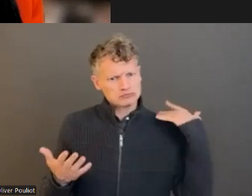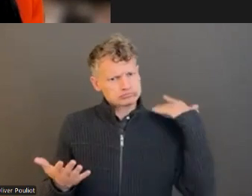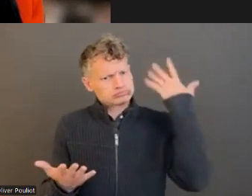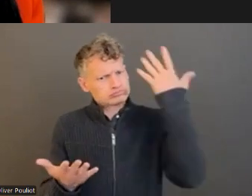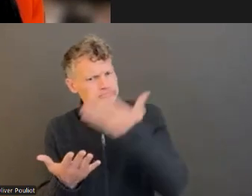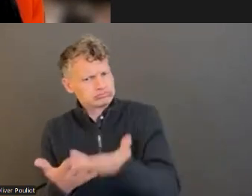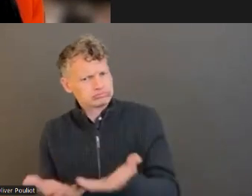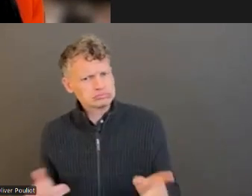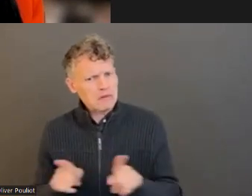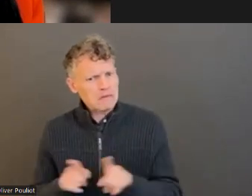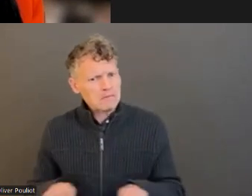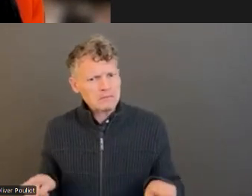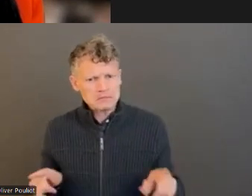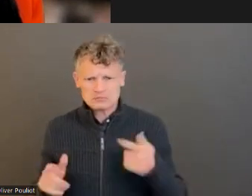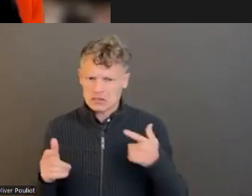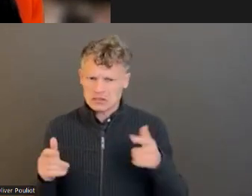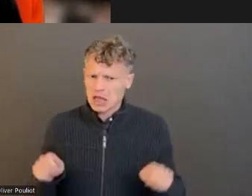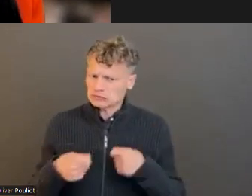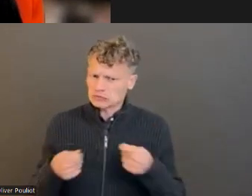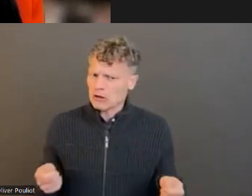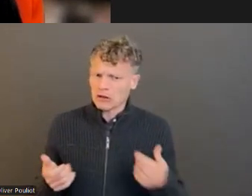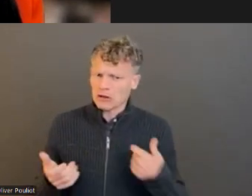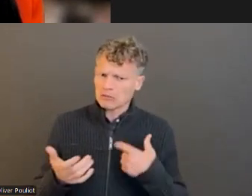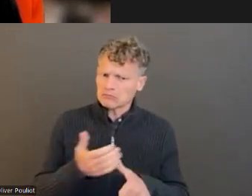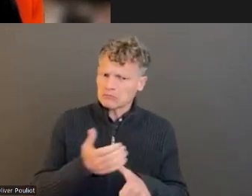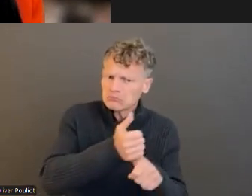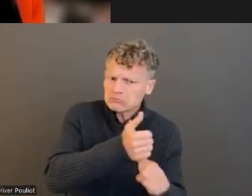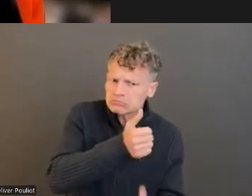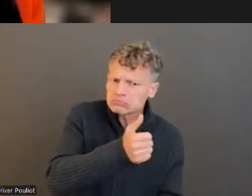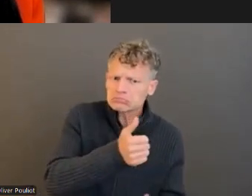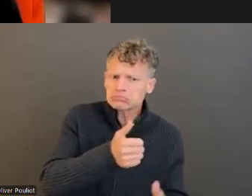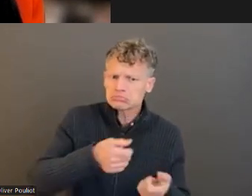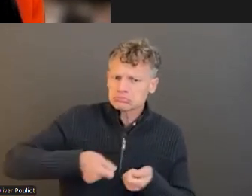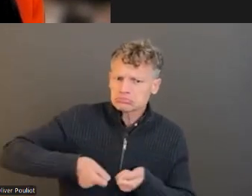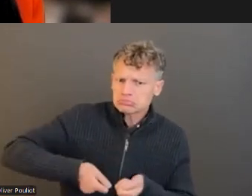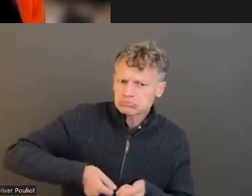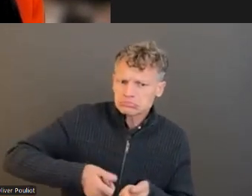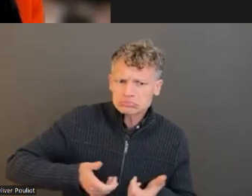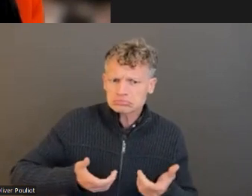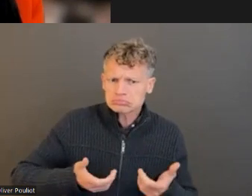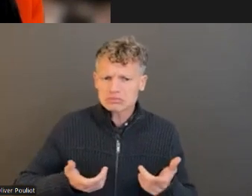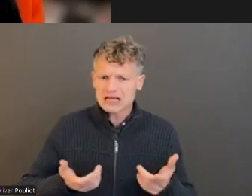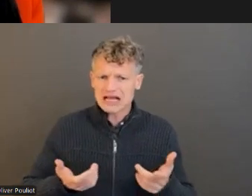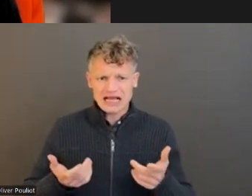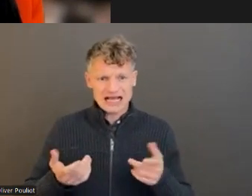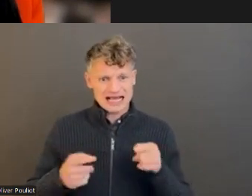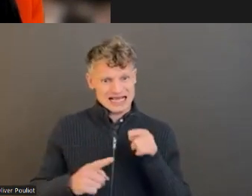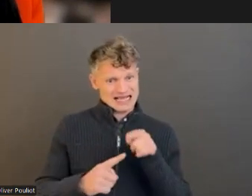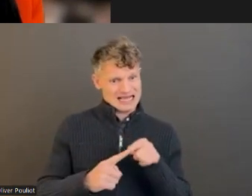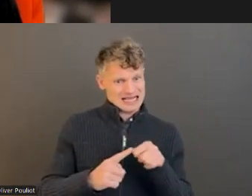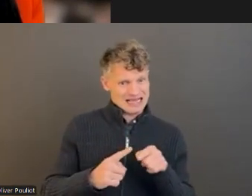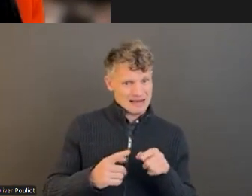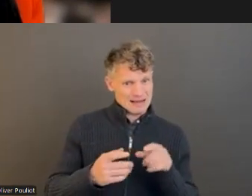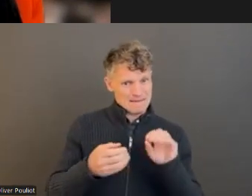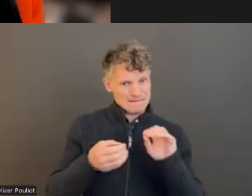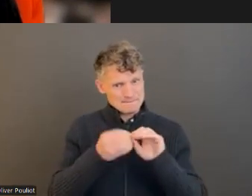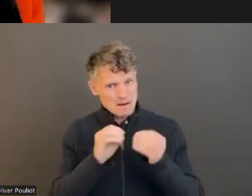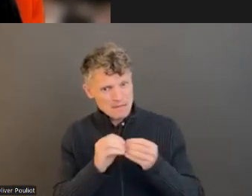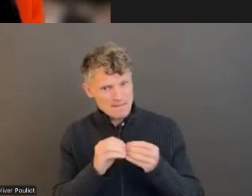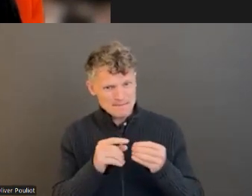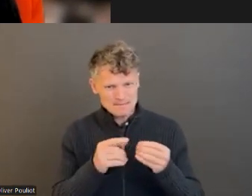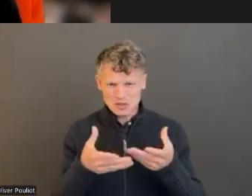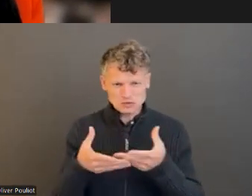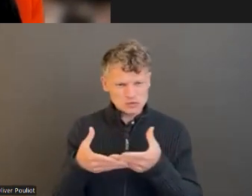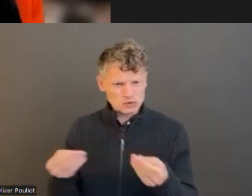problema, ¿cuál es la solución? Yo he visto letrinas o incluso baños que se